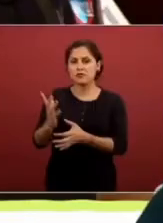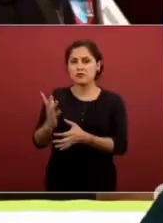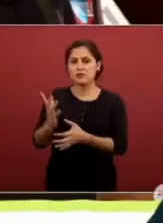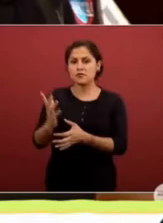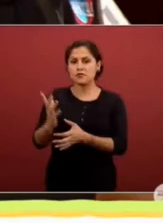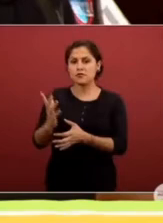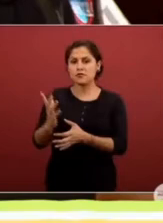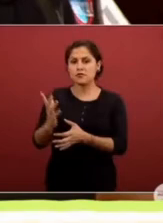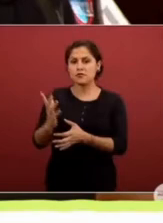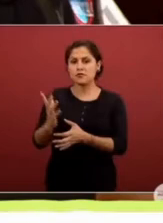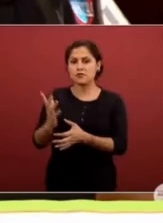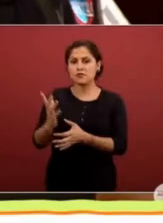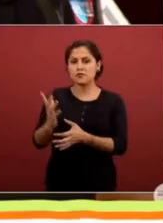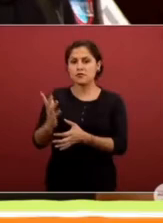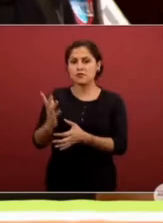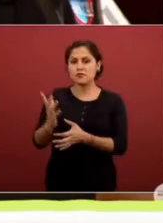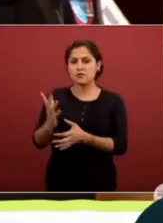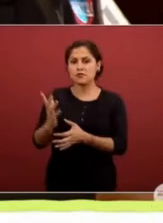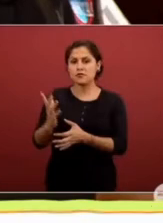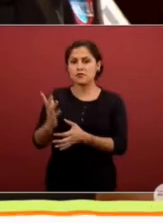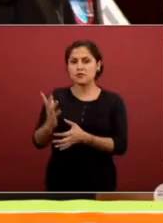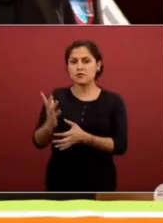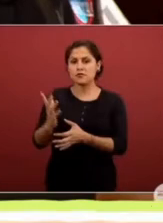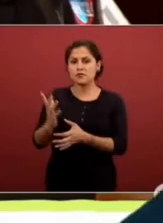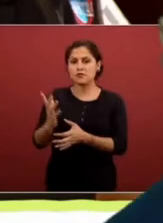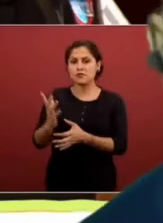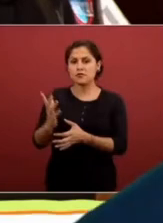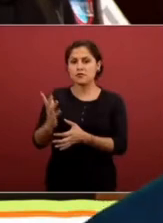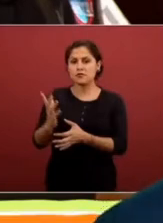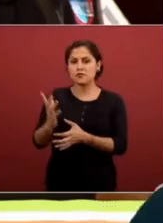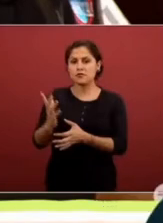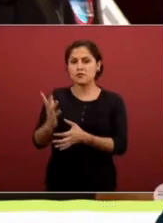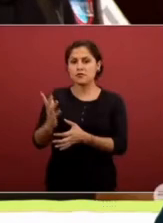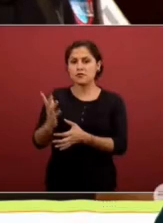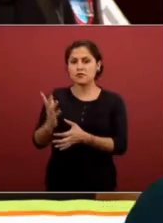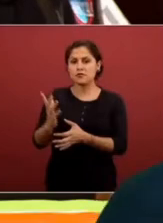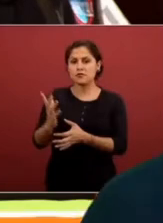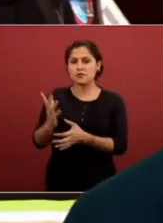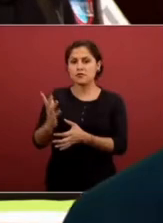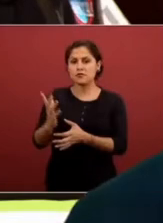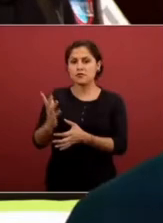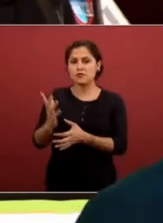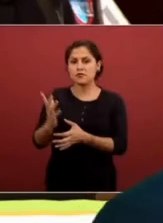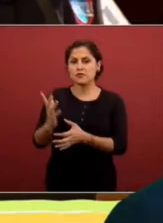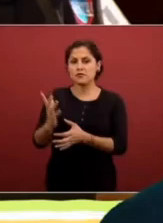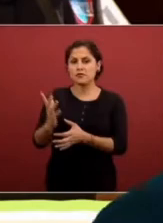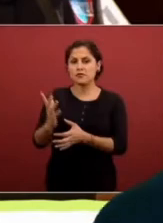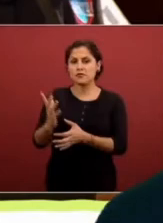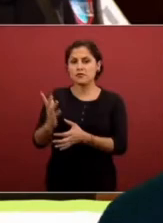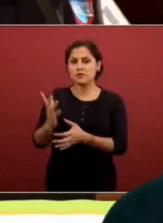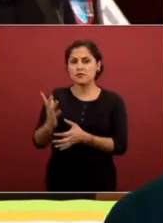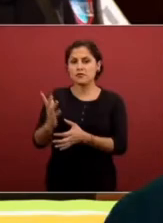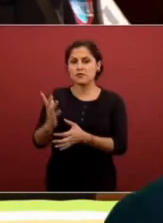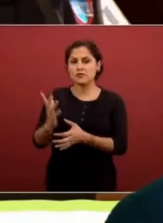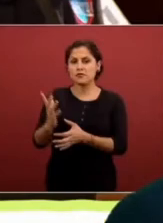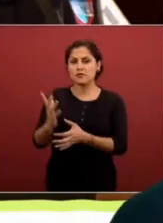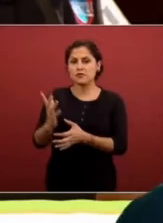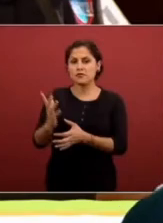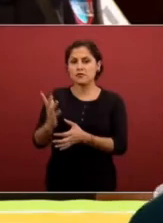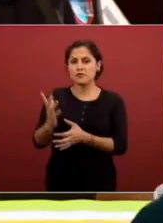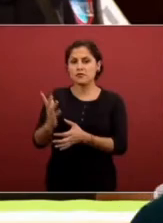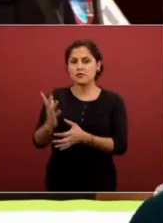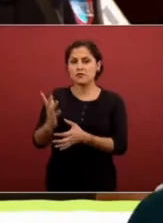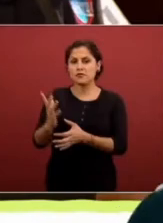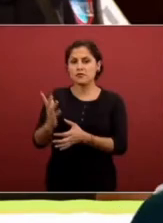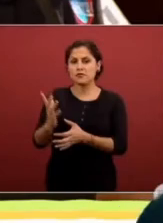Hola, ¿qué tal? Sean bienvenidos una vez más. Ay, perdón, me salgo de cuadro. Sean bienvenidos una vez más a este Nótico